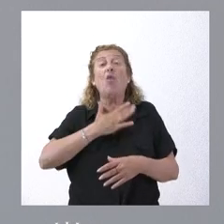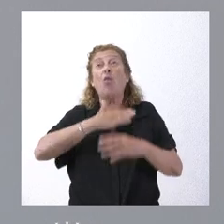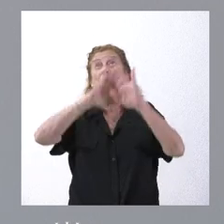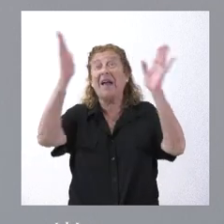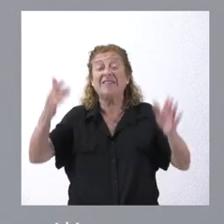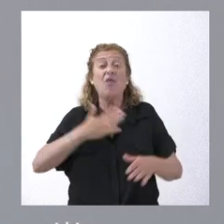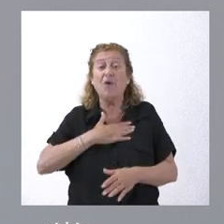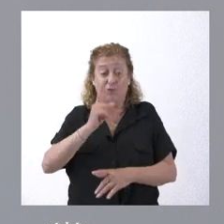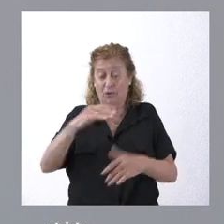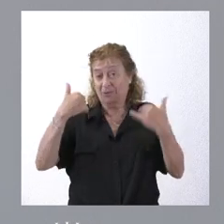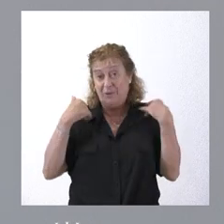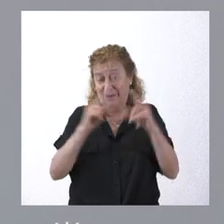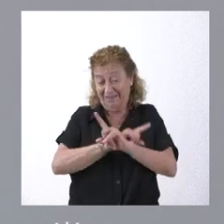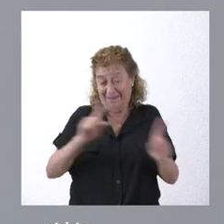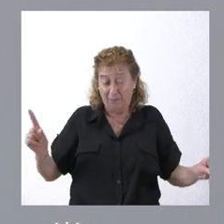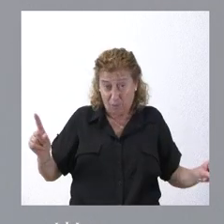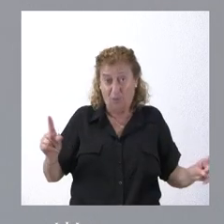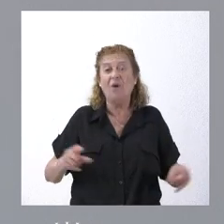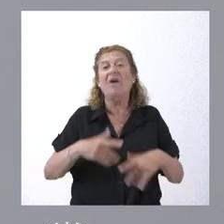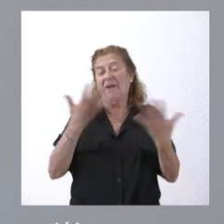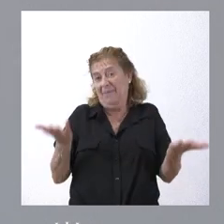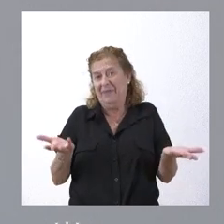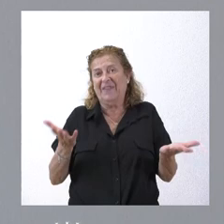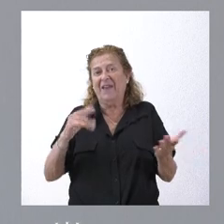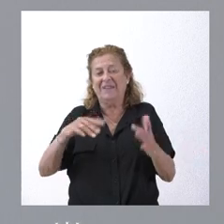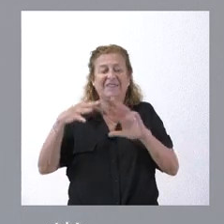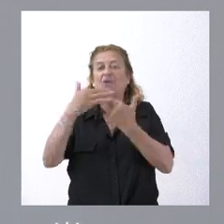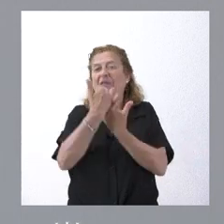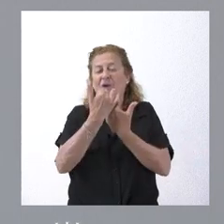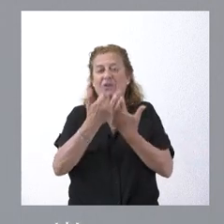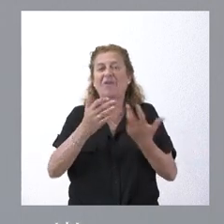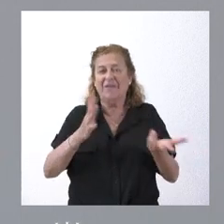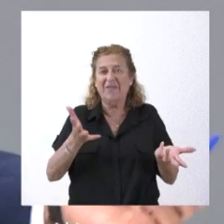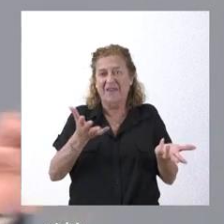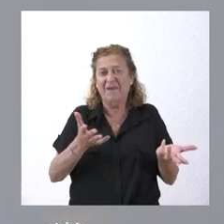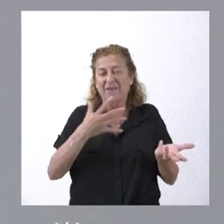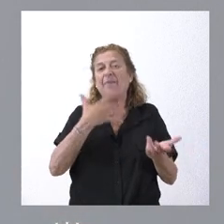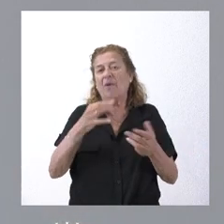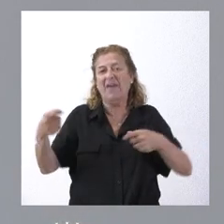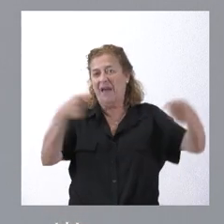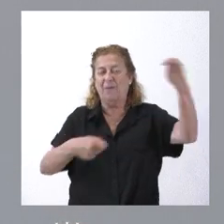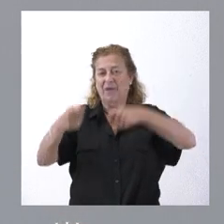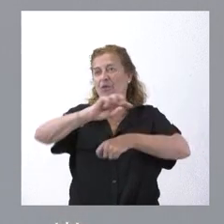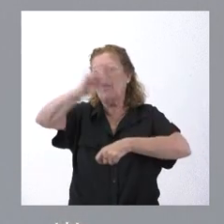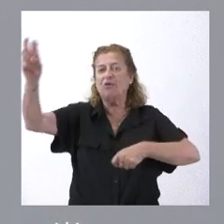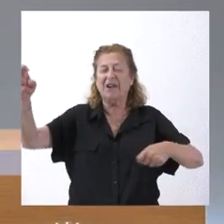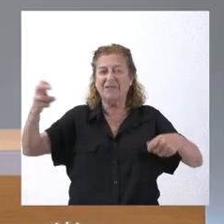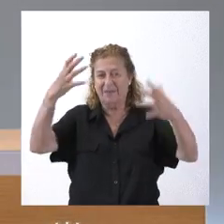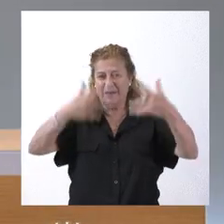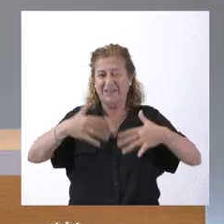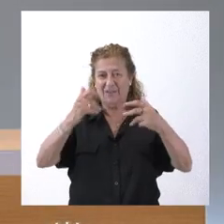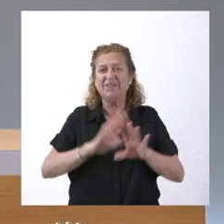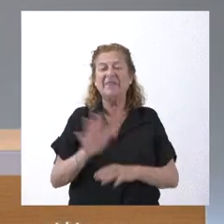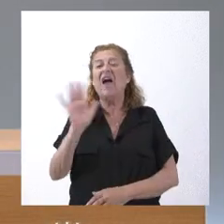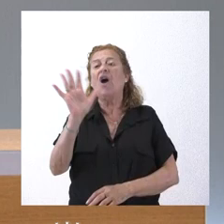los receptores de esas cantidades de la situación pendiente de las posibles aportaciones de otras administraciones. Hola,